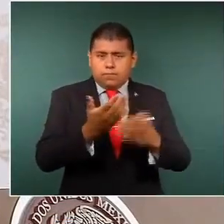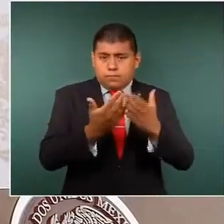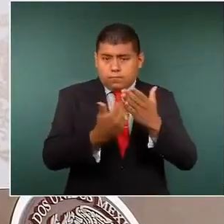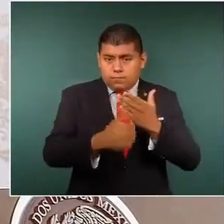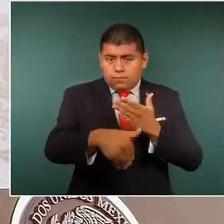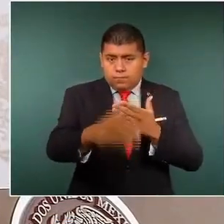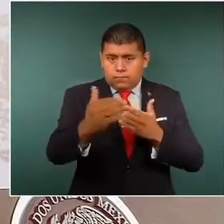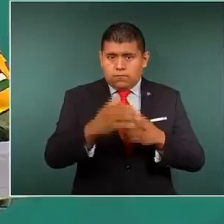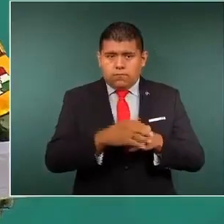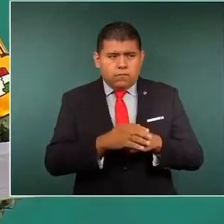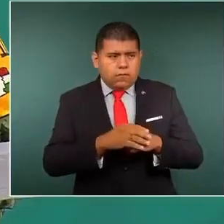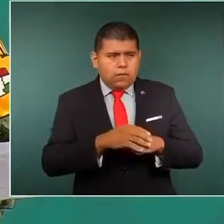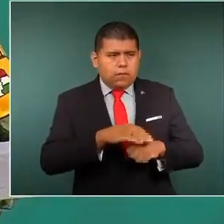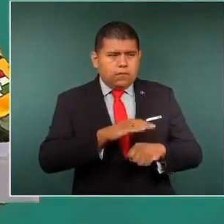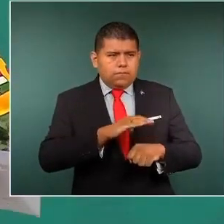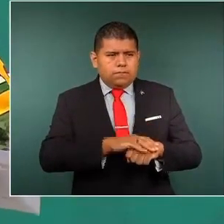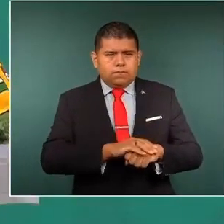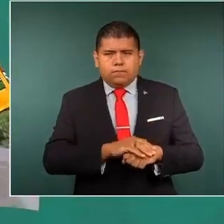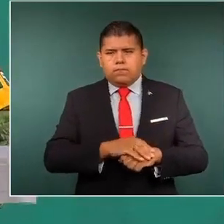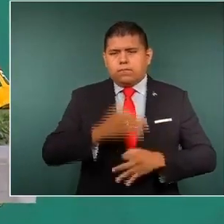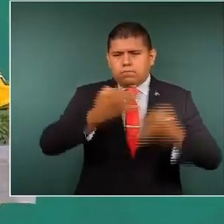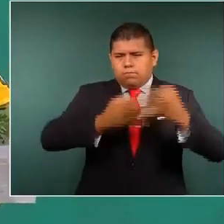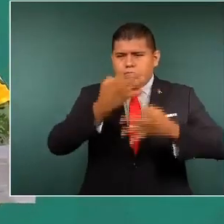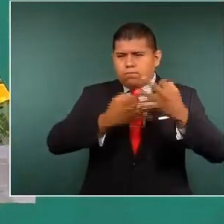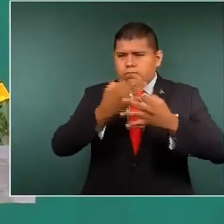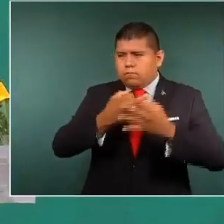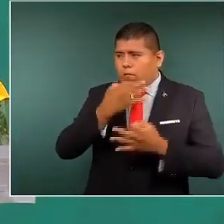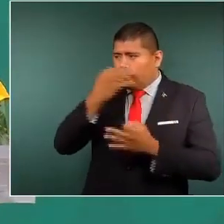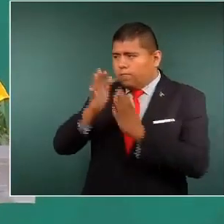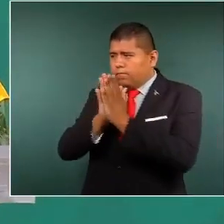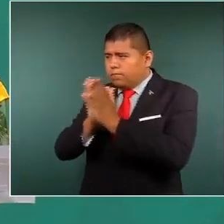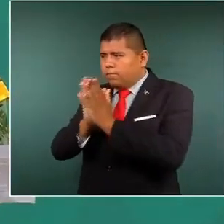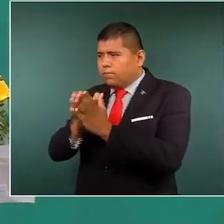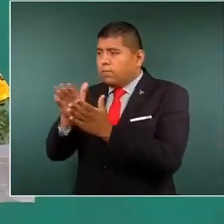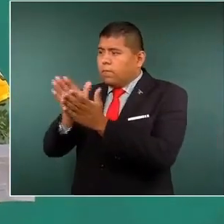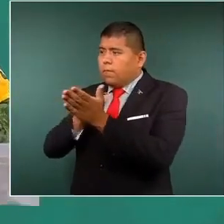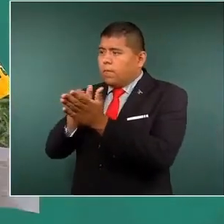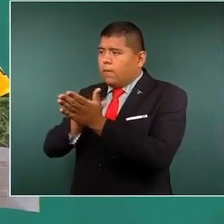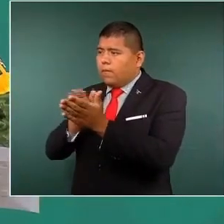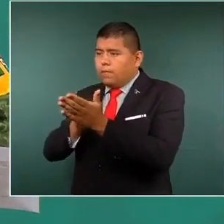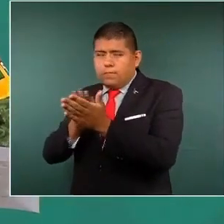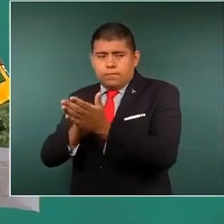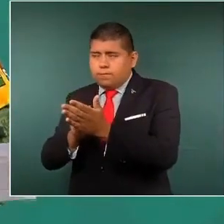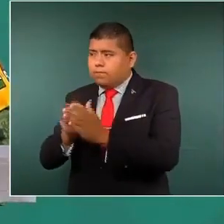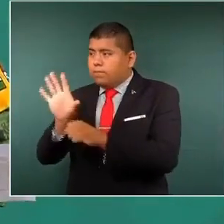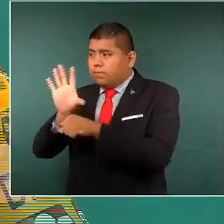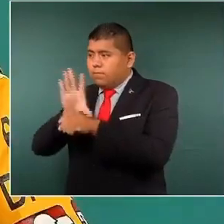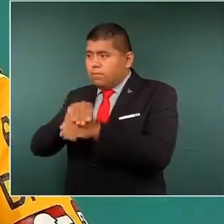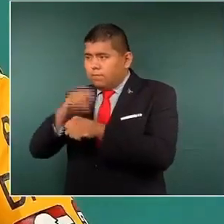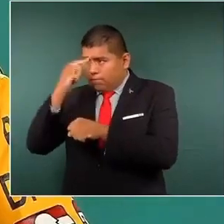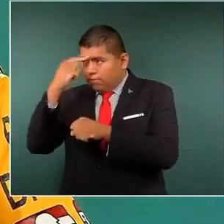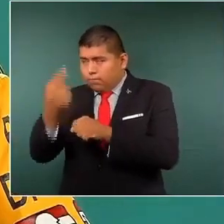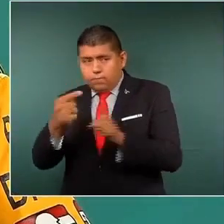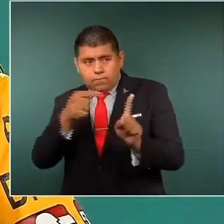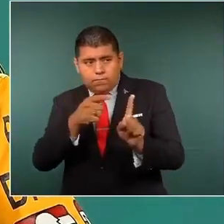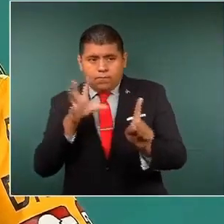gestión de obtención de órdenes de cateo en los cuatro domicilios. Ya se tenían las